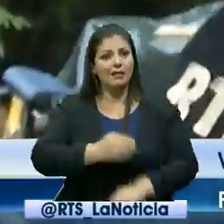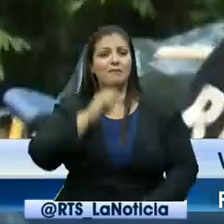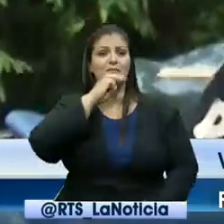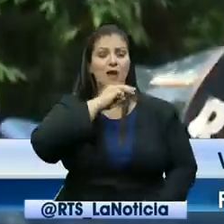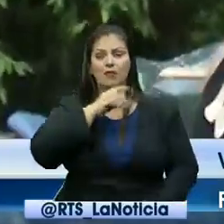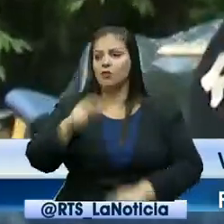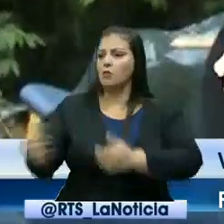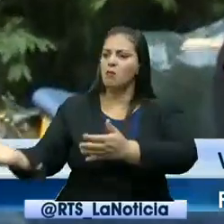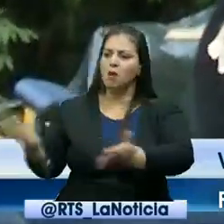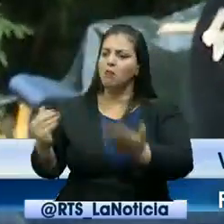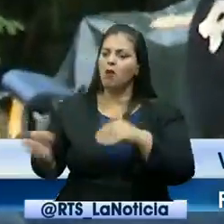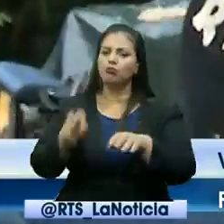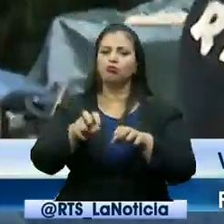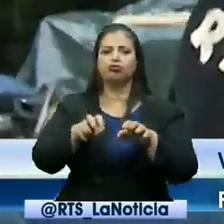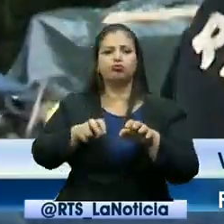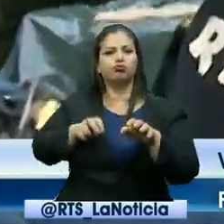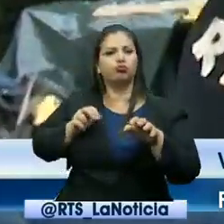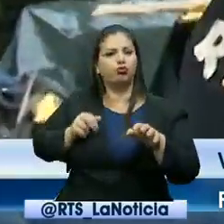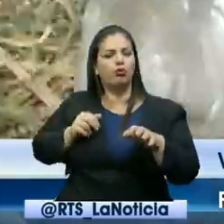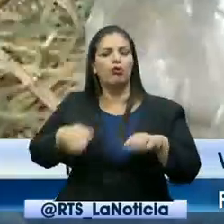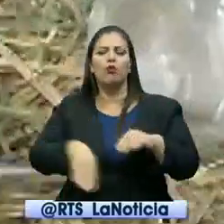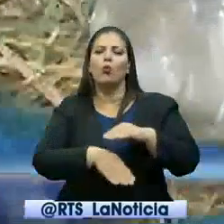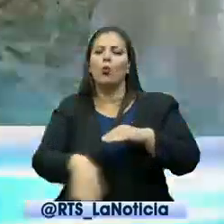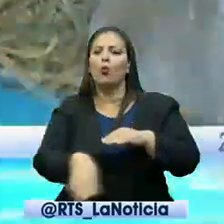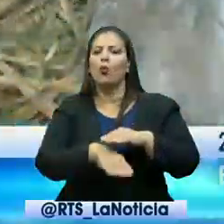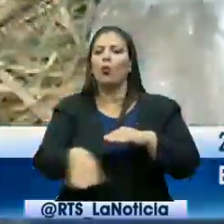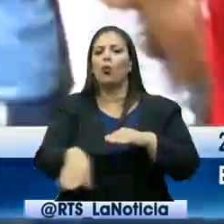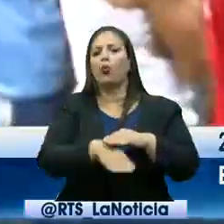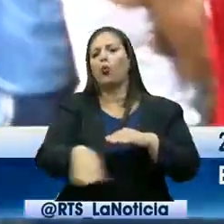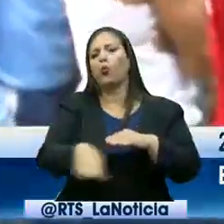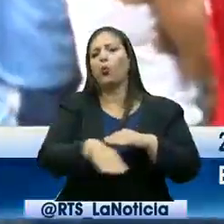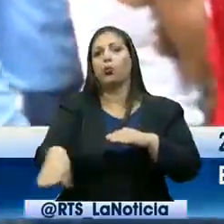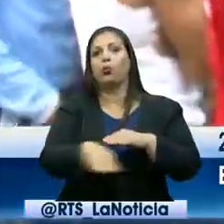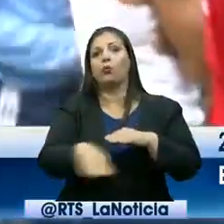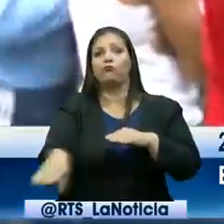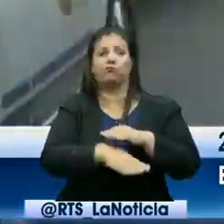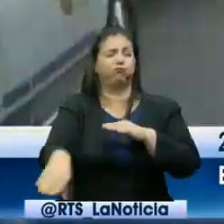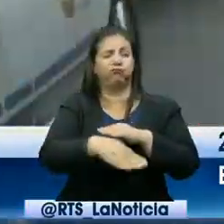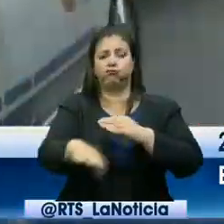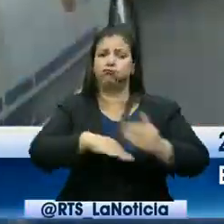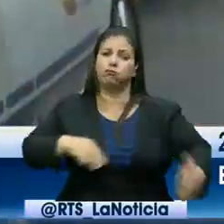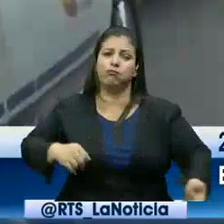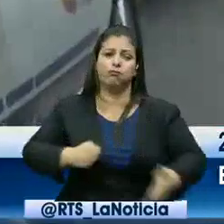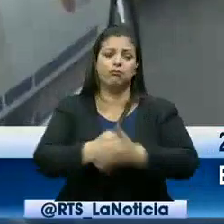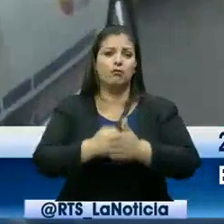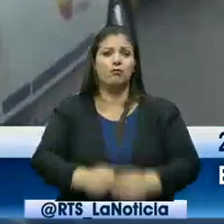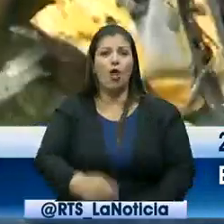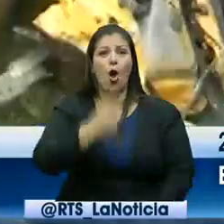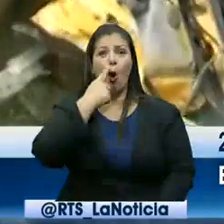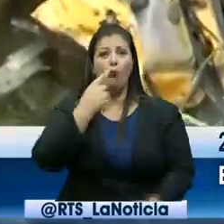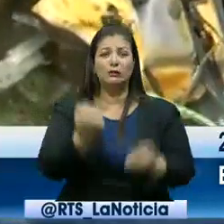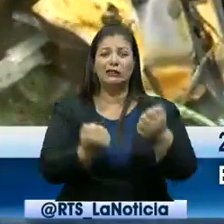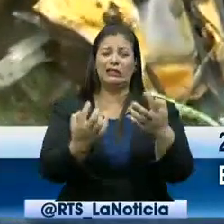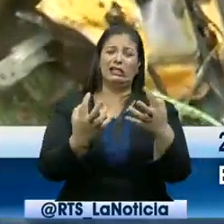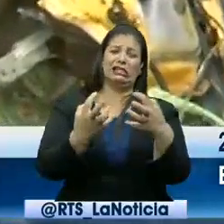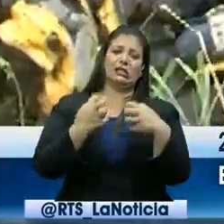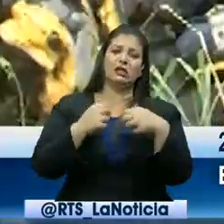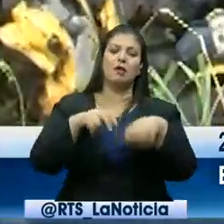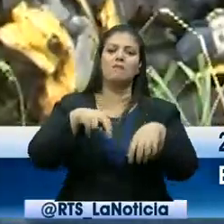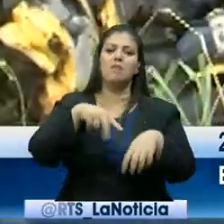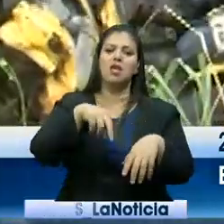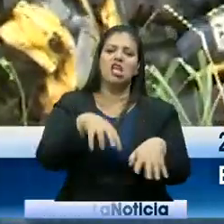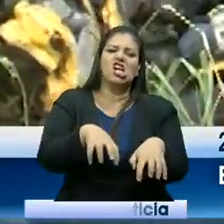Que se volcaron, se fueron. Los frenos, dicen. El conductor del vehículo quedó entre los hierros del transporte con sus piernas